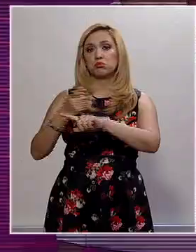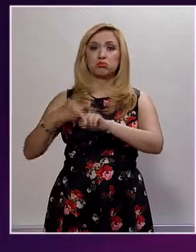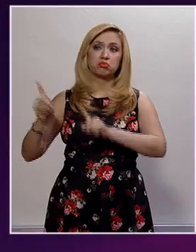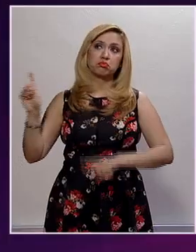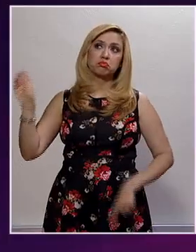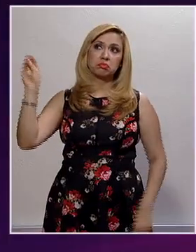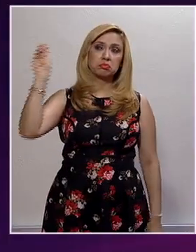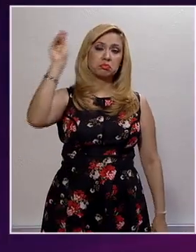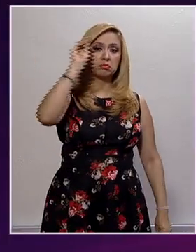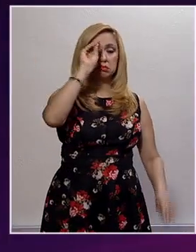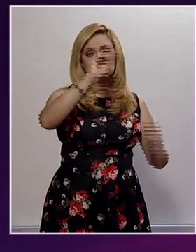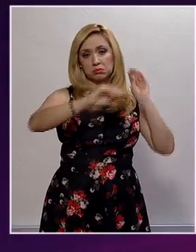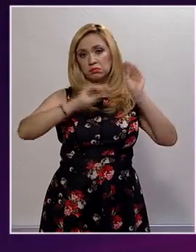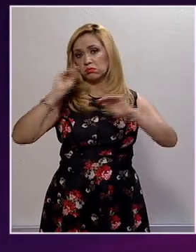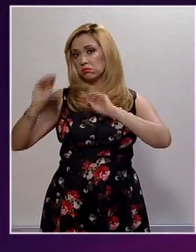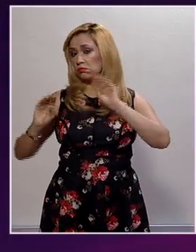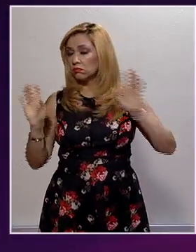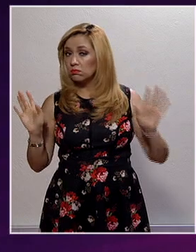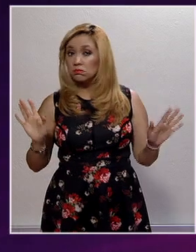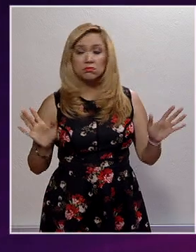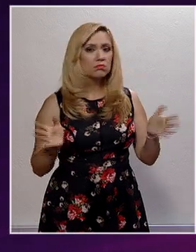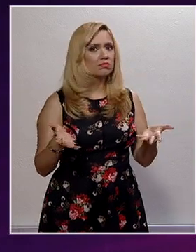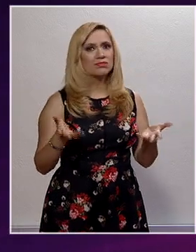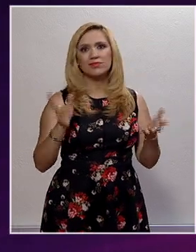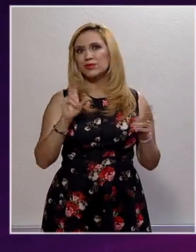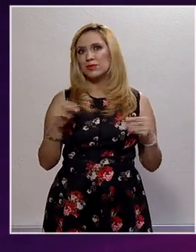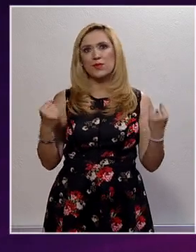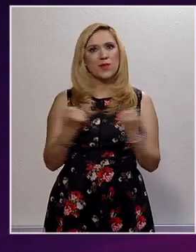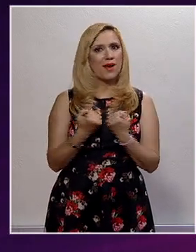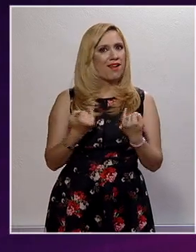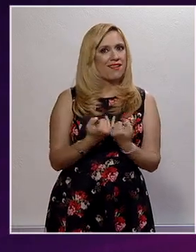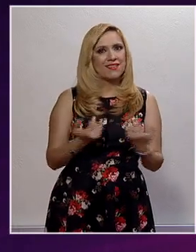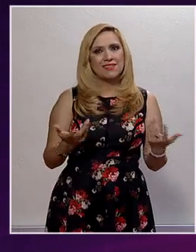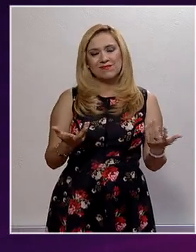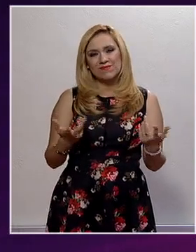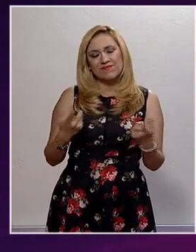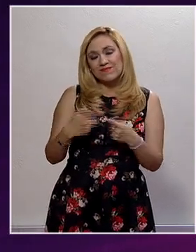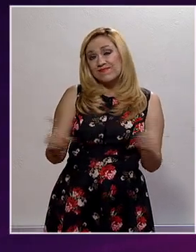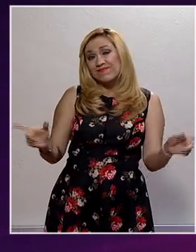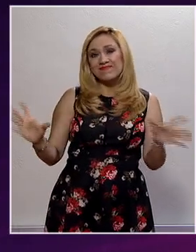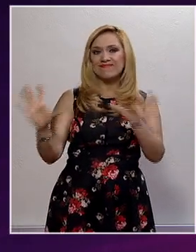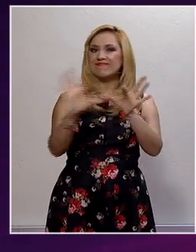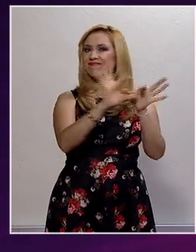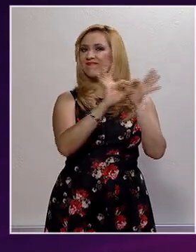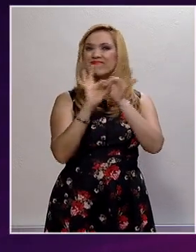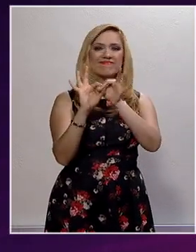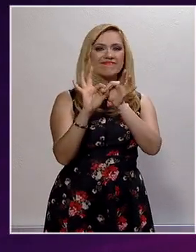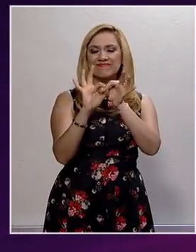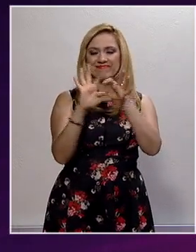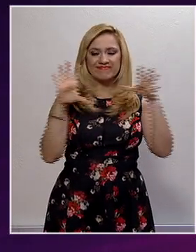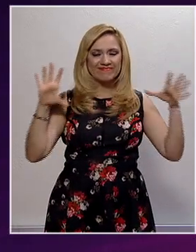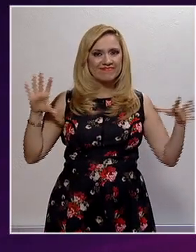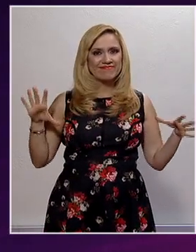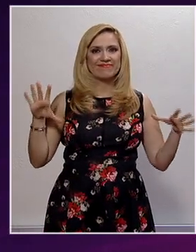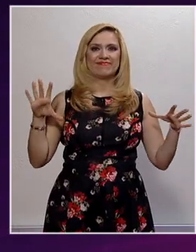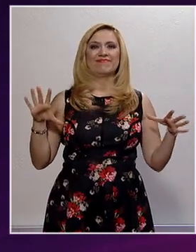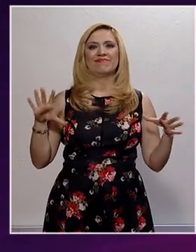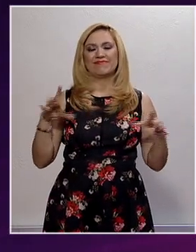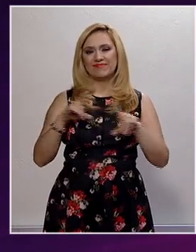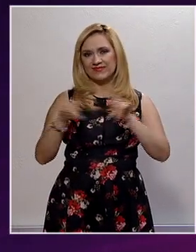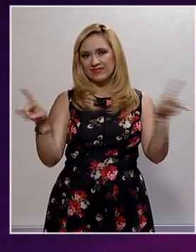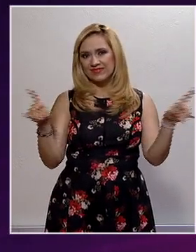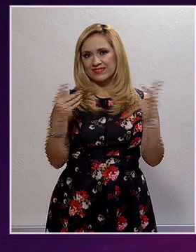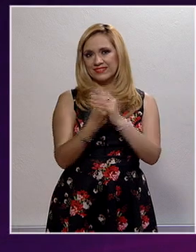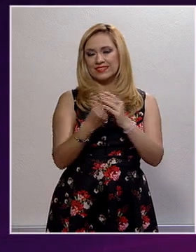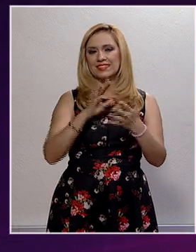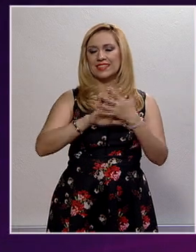definición, entonces, y no siempre están iguales, ¿no? Hay un tema con la armonización del tipo